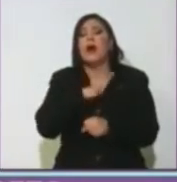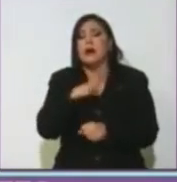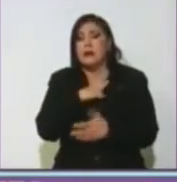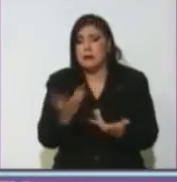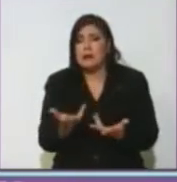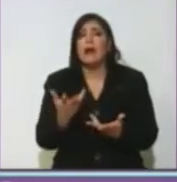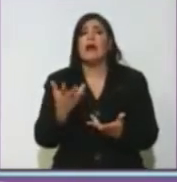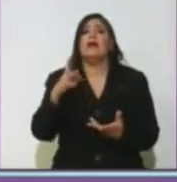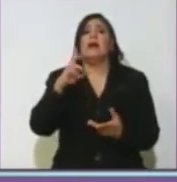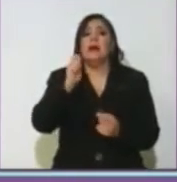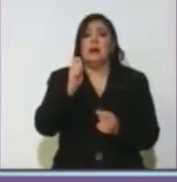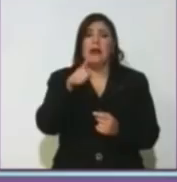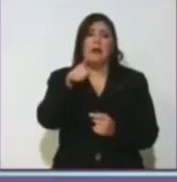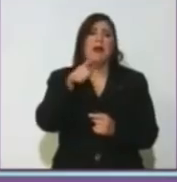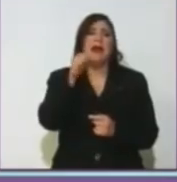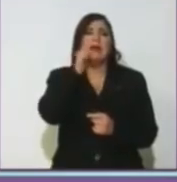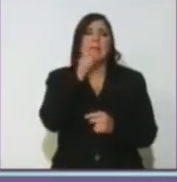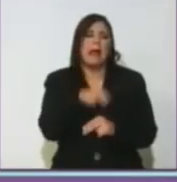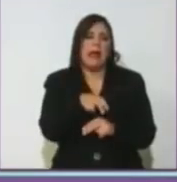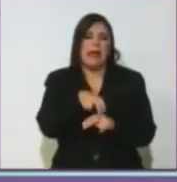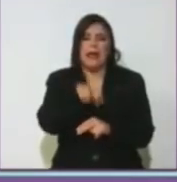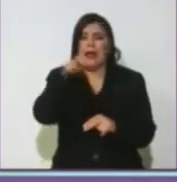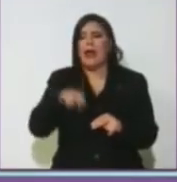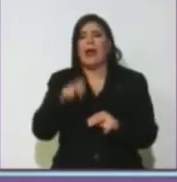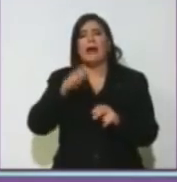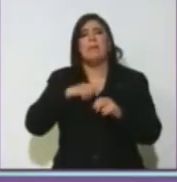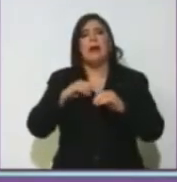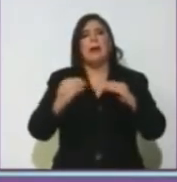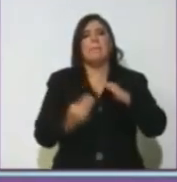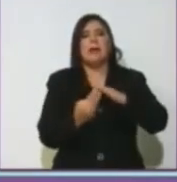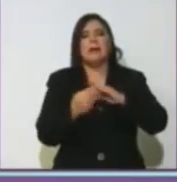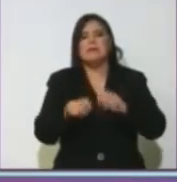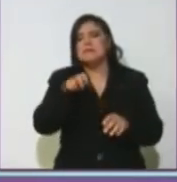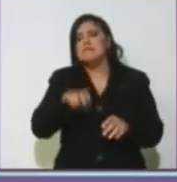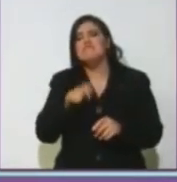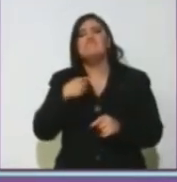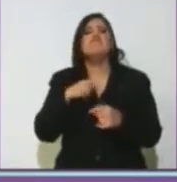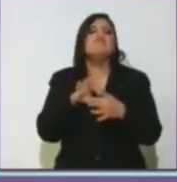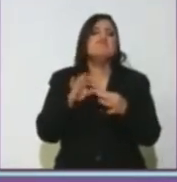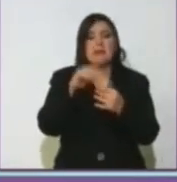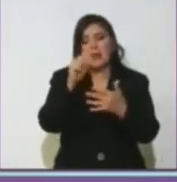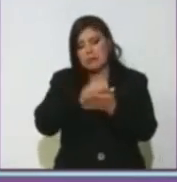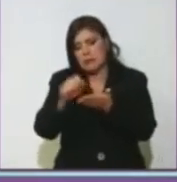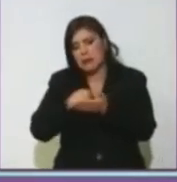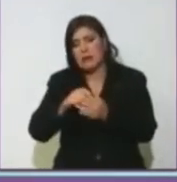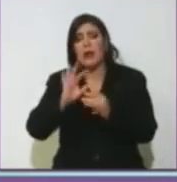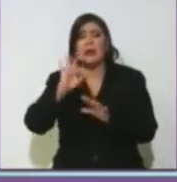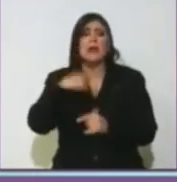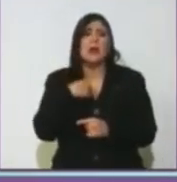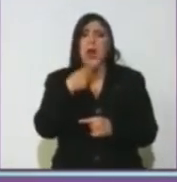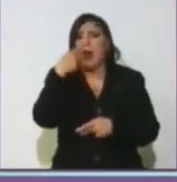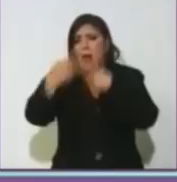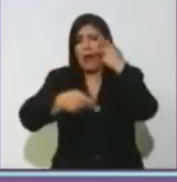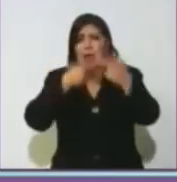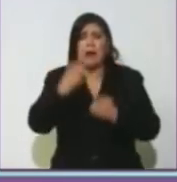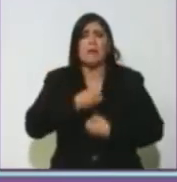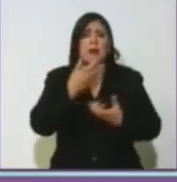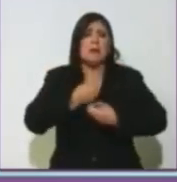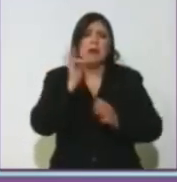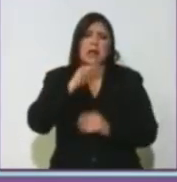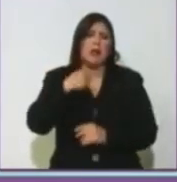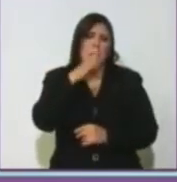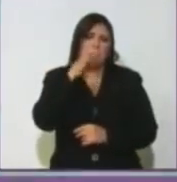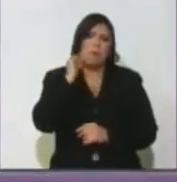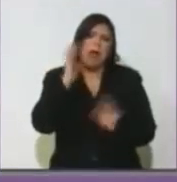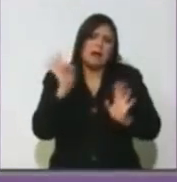ustedes a través de un escritorio escriben sus propuestas a lo mejor yo soy muy mal muy mala para hablar y para expresarme y decir mis propuestas